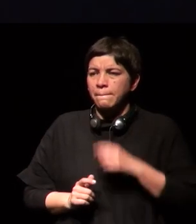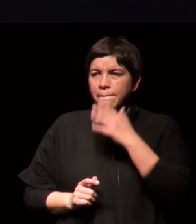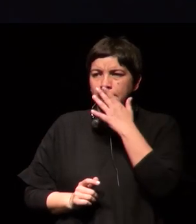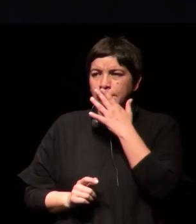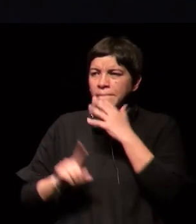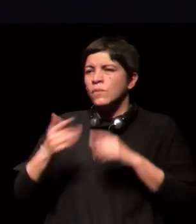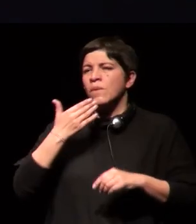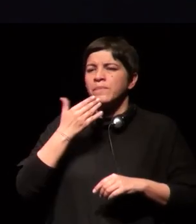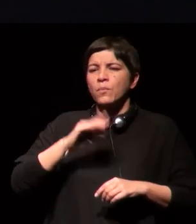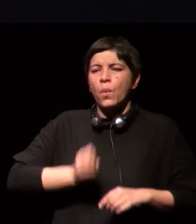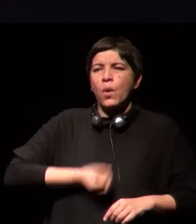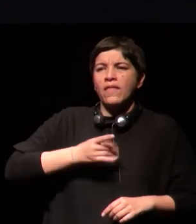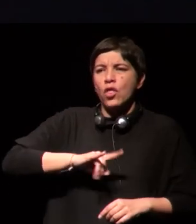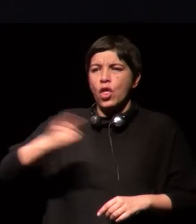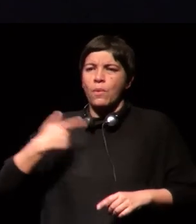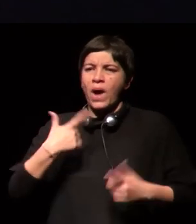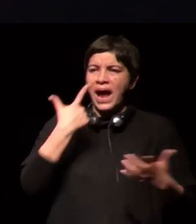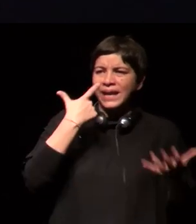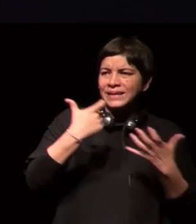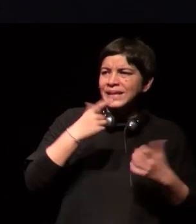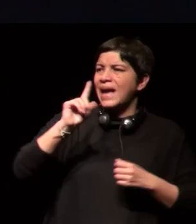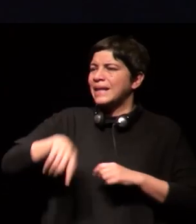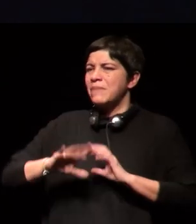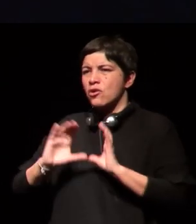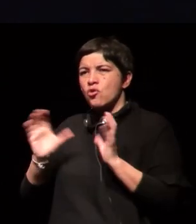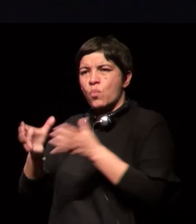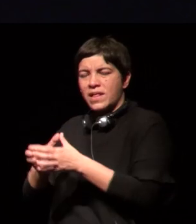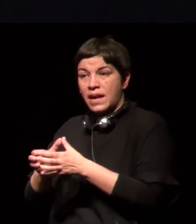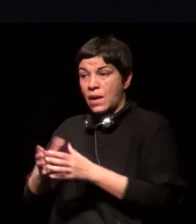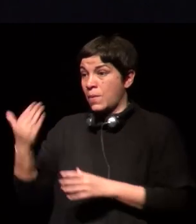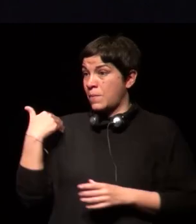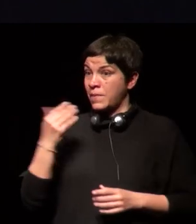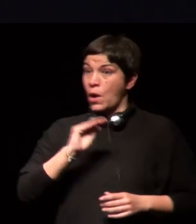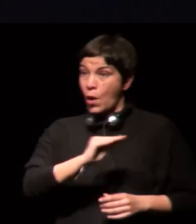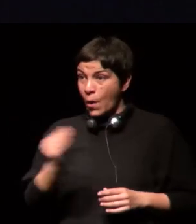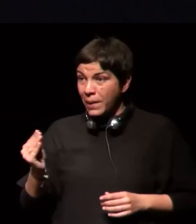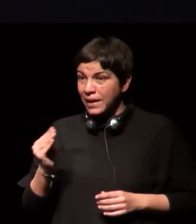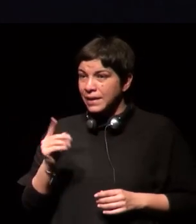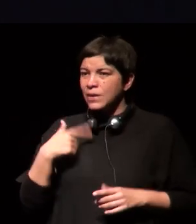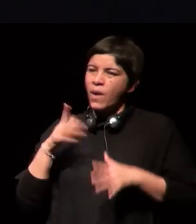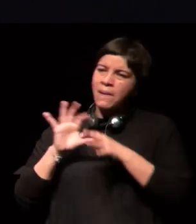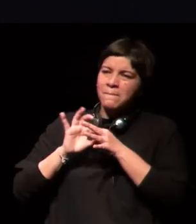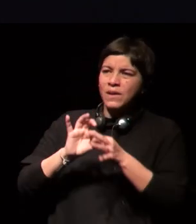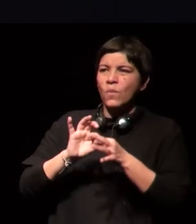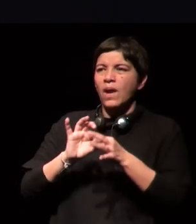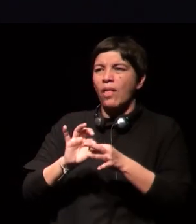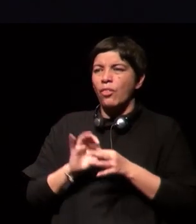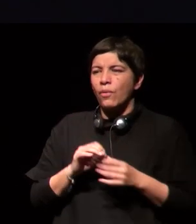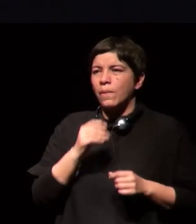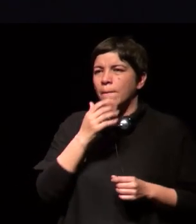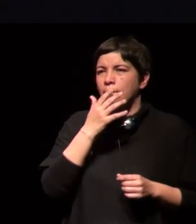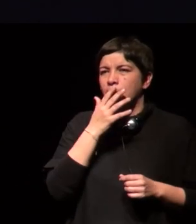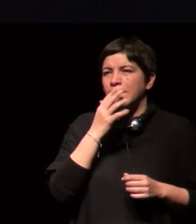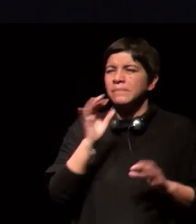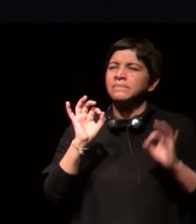y comunitaria, y desde muy joven estuvo vinculado a personas en riesgo de exclusión,